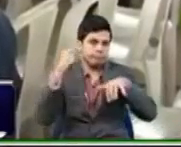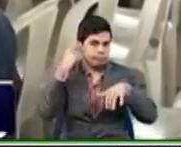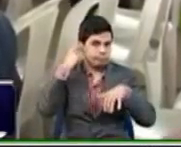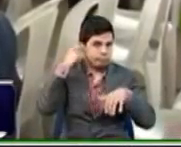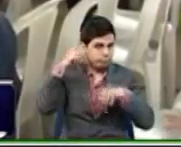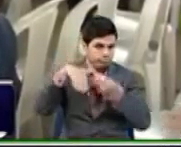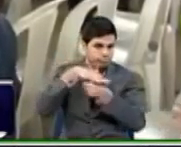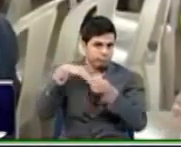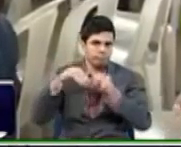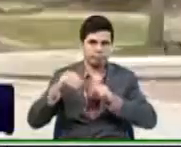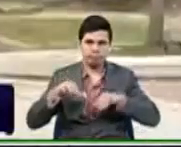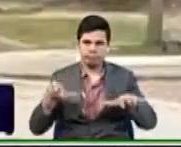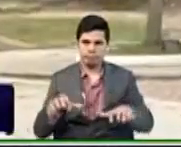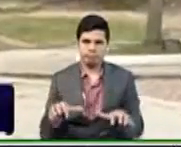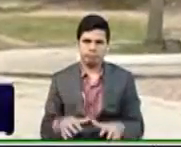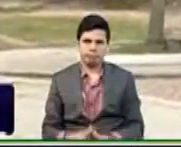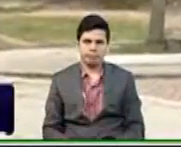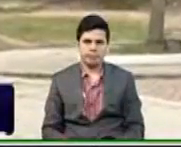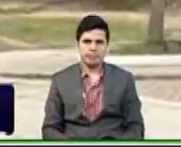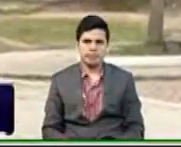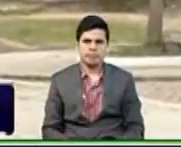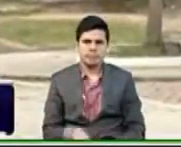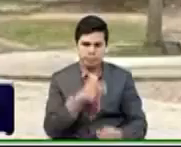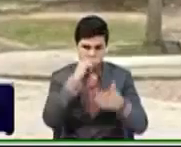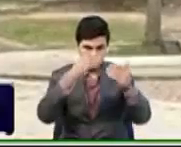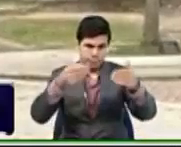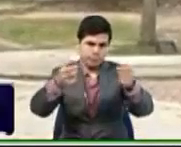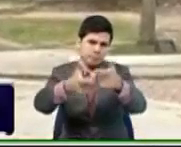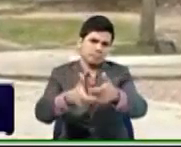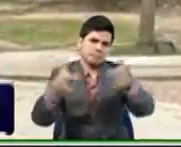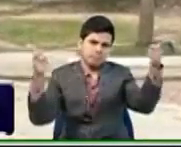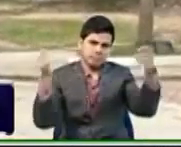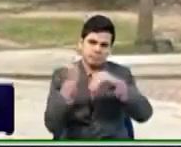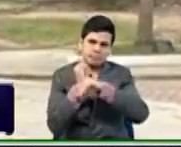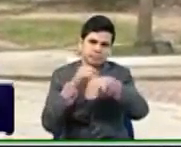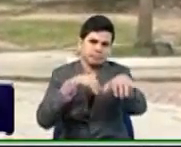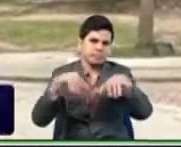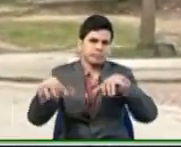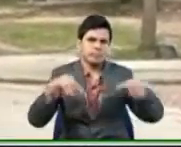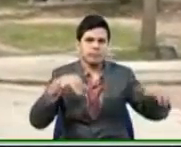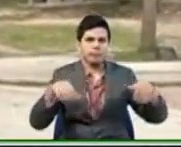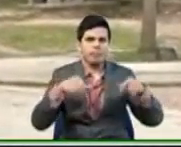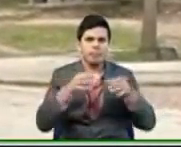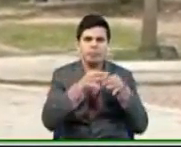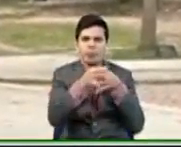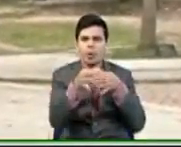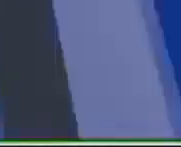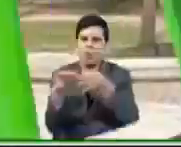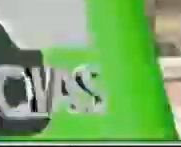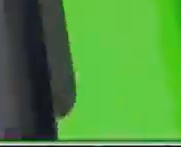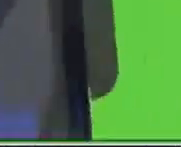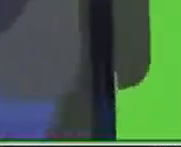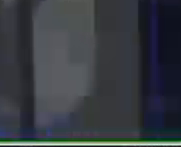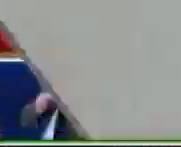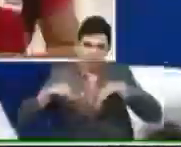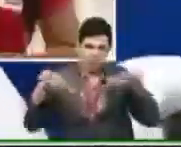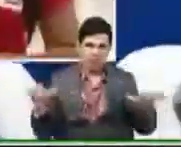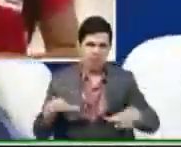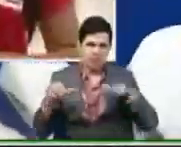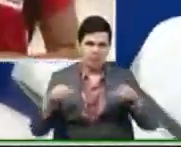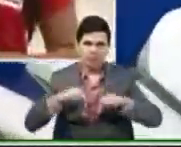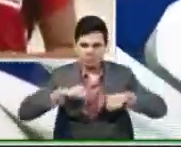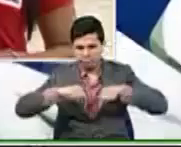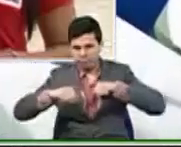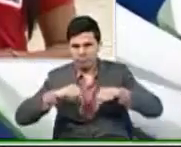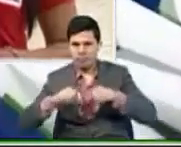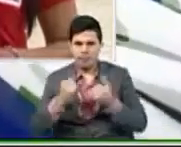de la ciudad. Cientos de niños de las diferentes instituciones educativas de la provincia hacen parte de esta actividad. Esa es toda